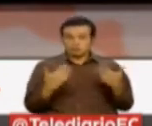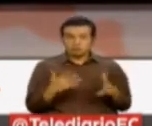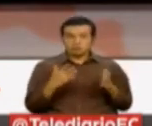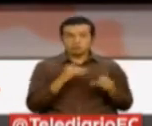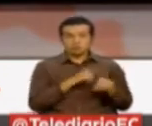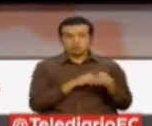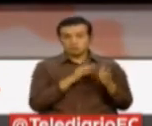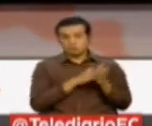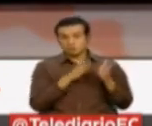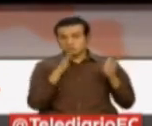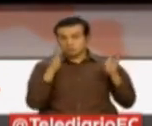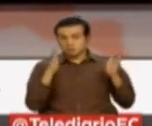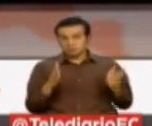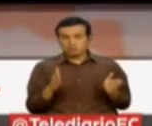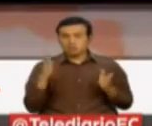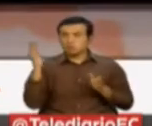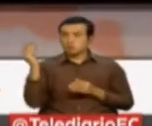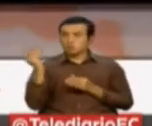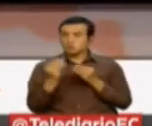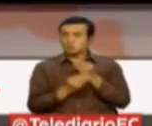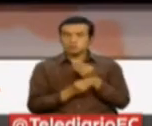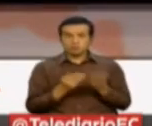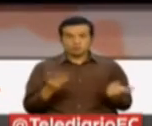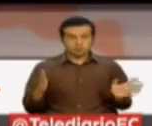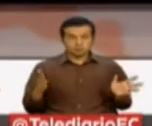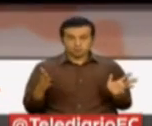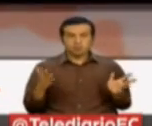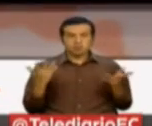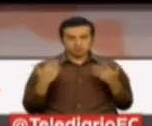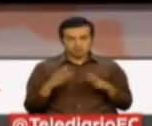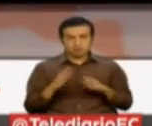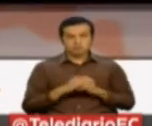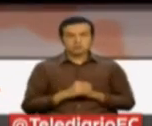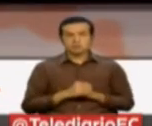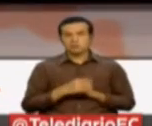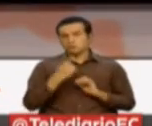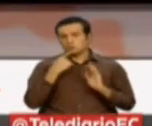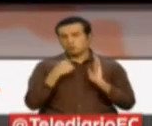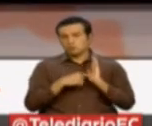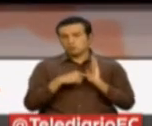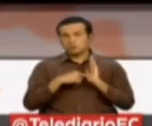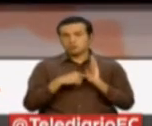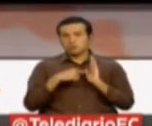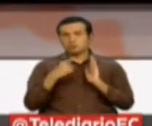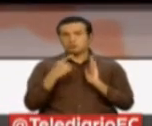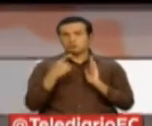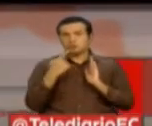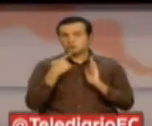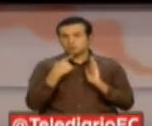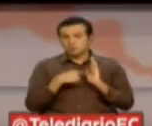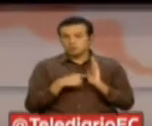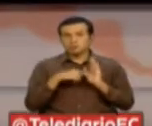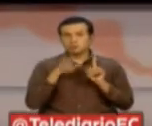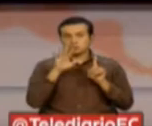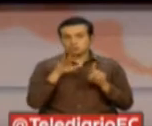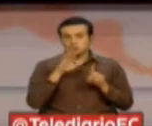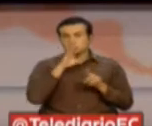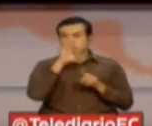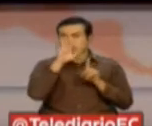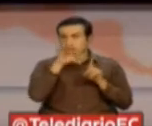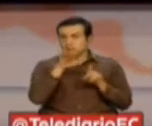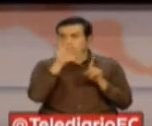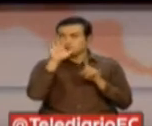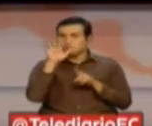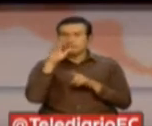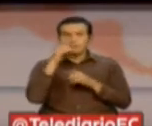período de tiempo en el cual no ingrese el dinero ahí hay un precedente en este caso la declaración se hace cada seis meses si no